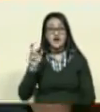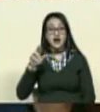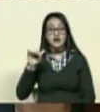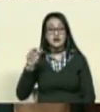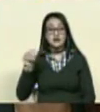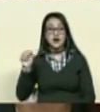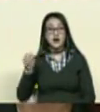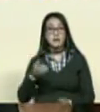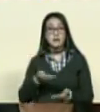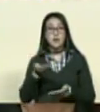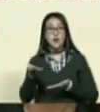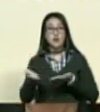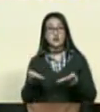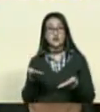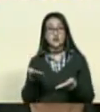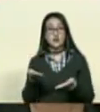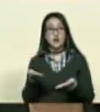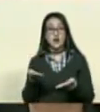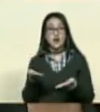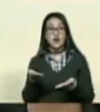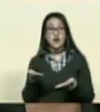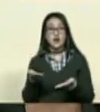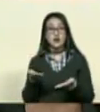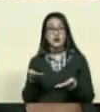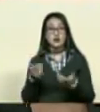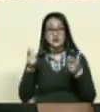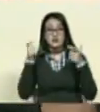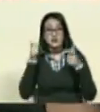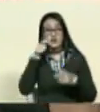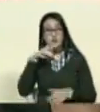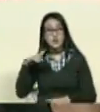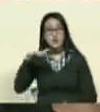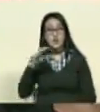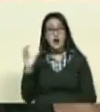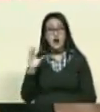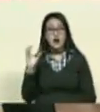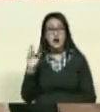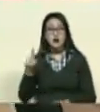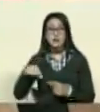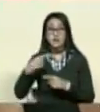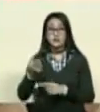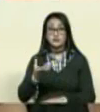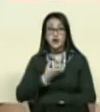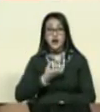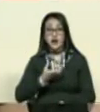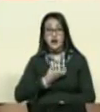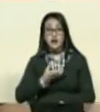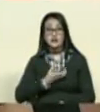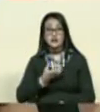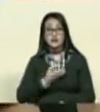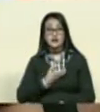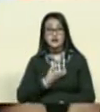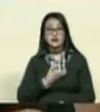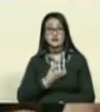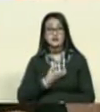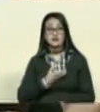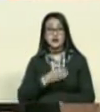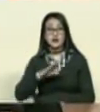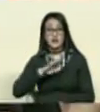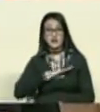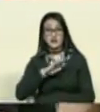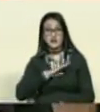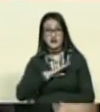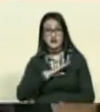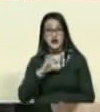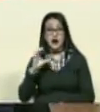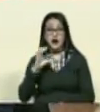postulada por las fuerzas bolivarianas, chavistas y el pueblo de Caracas como próxima alcaldesa de